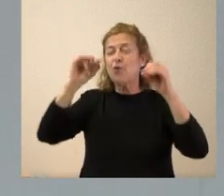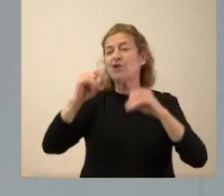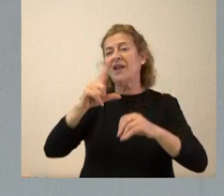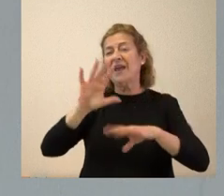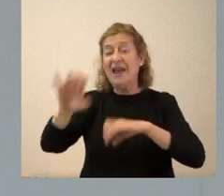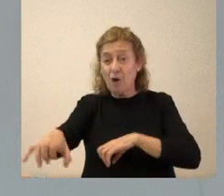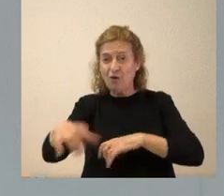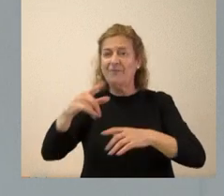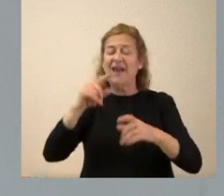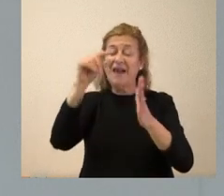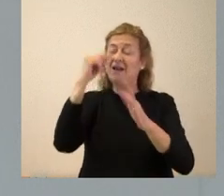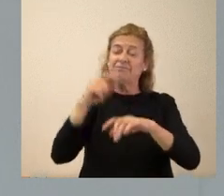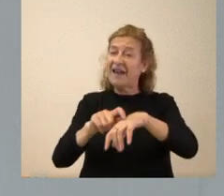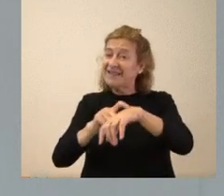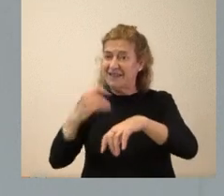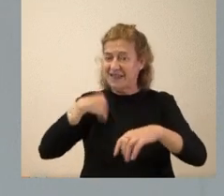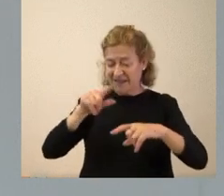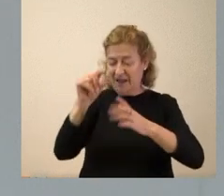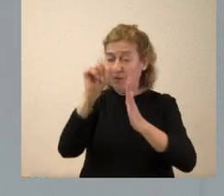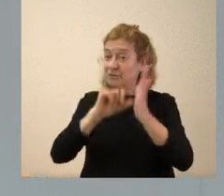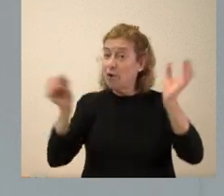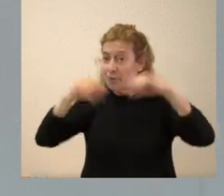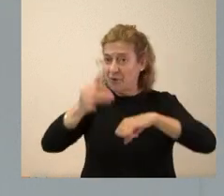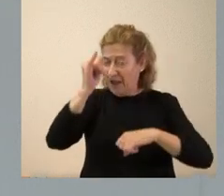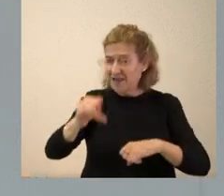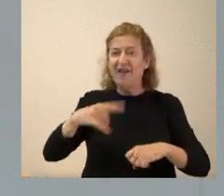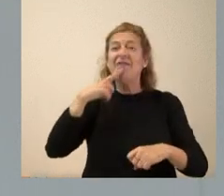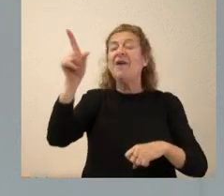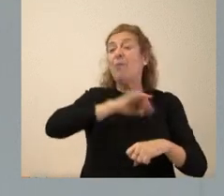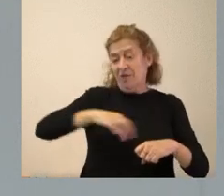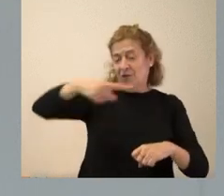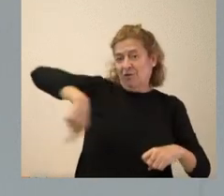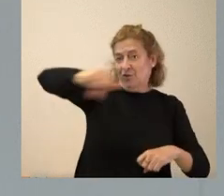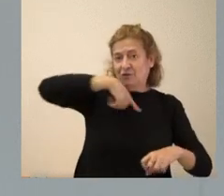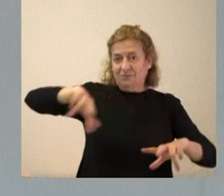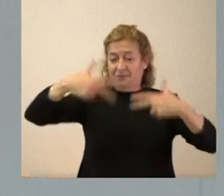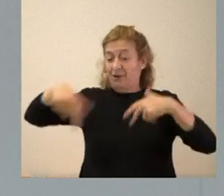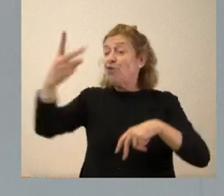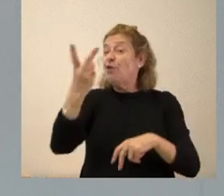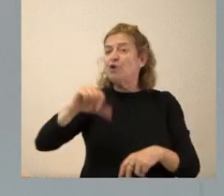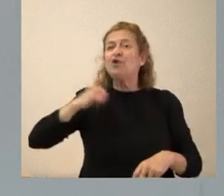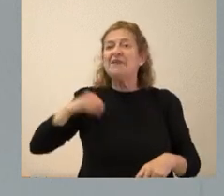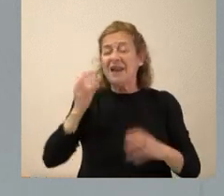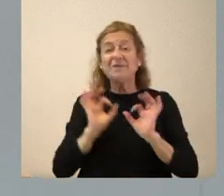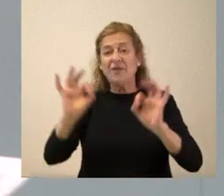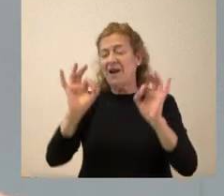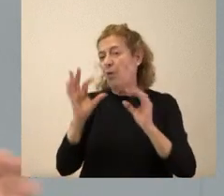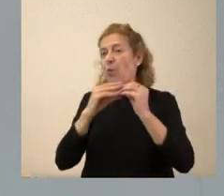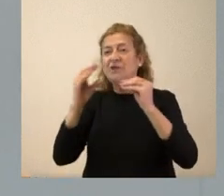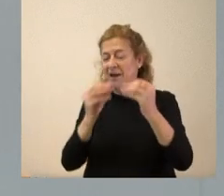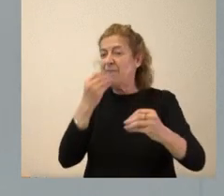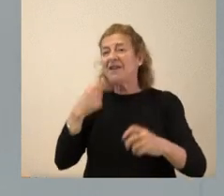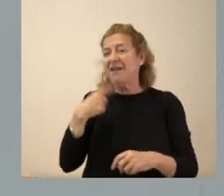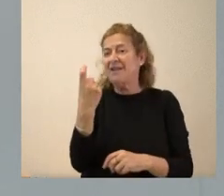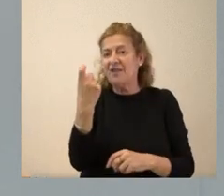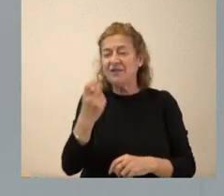características de convenio que nos va a permitir seguir disponiendo al servicio de los ciudadanos de la tierra de estos dos hospitales que son especialmente útiles y necesarios y